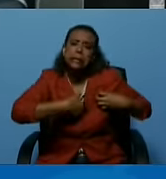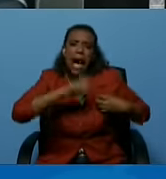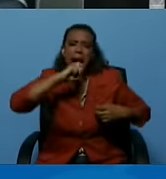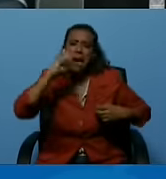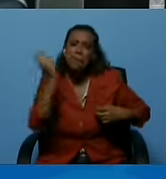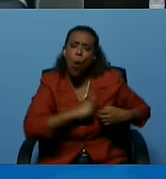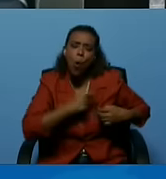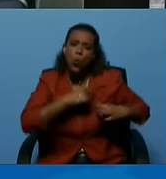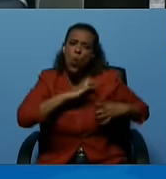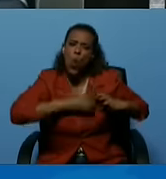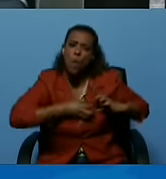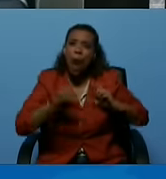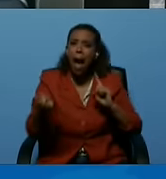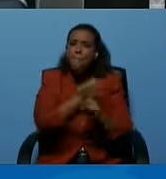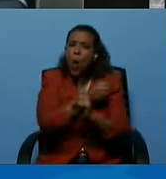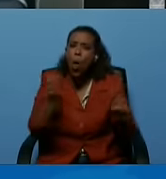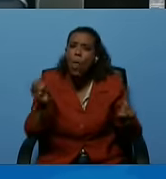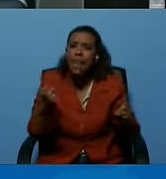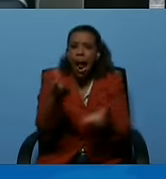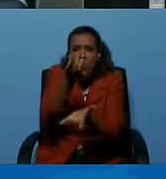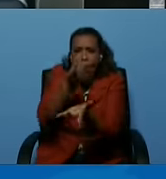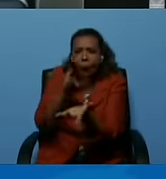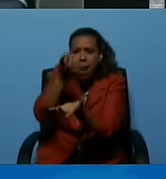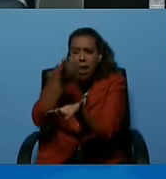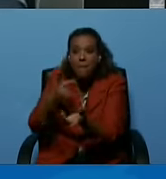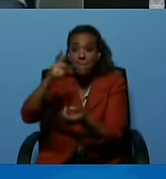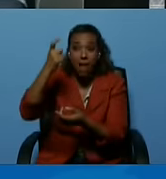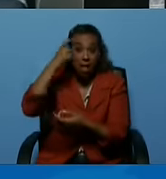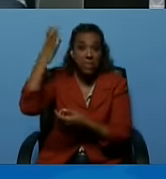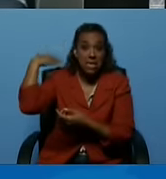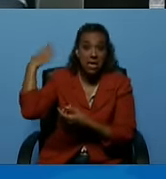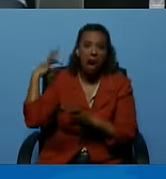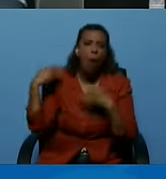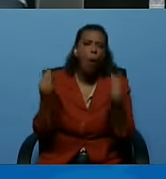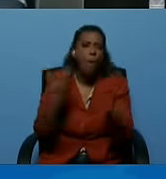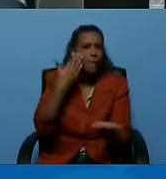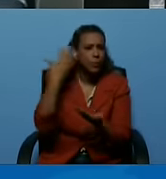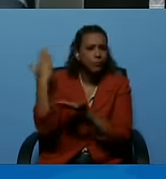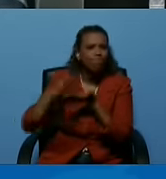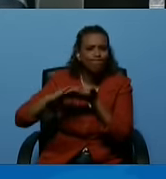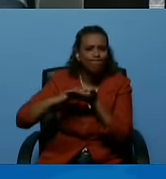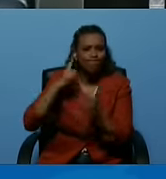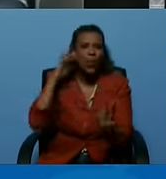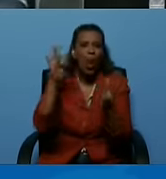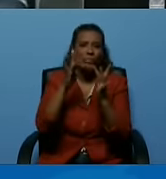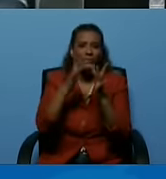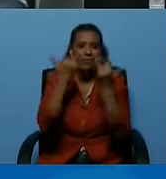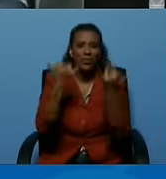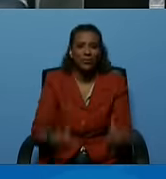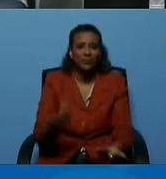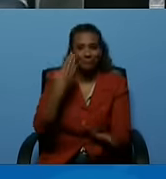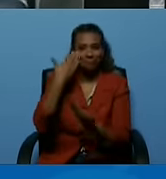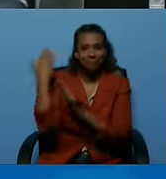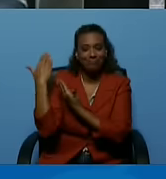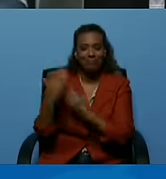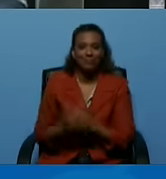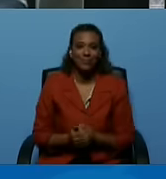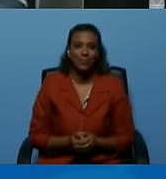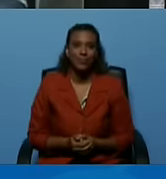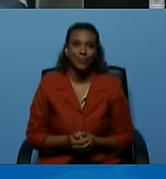odio, de la violencia y de la guarimba. Adelante, Miguelina, adelante.